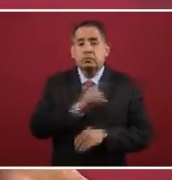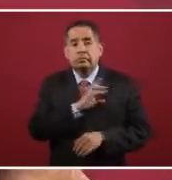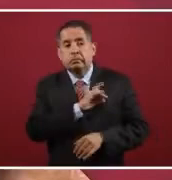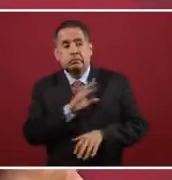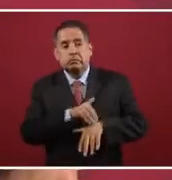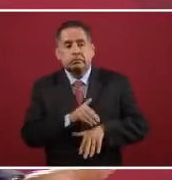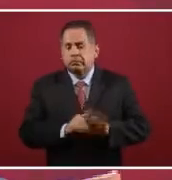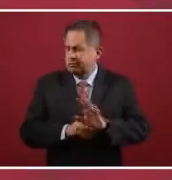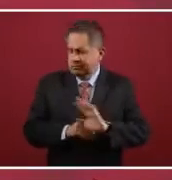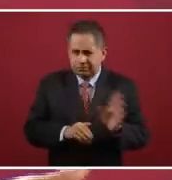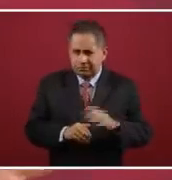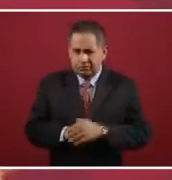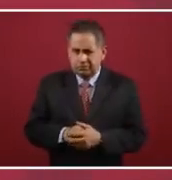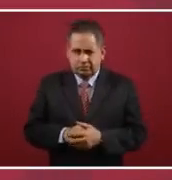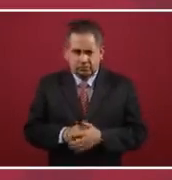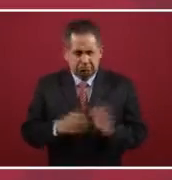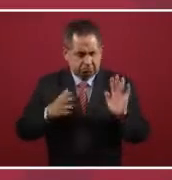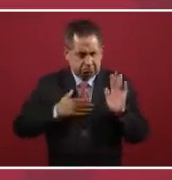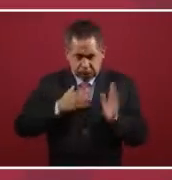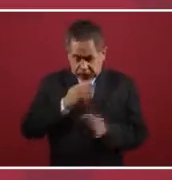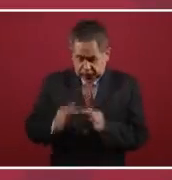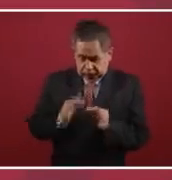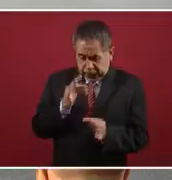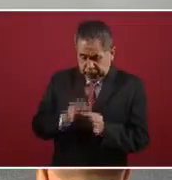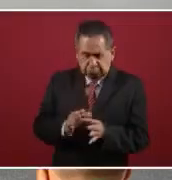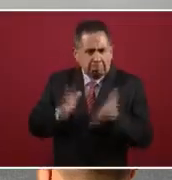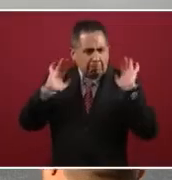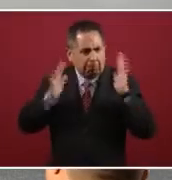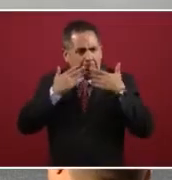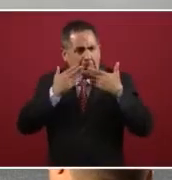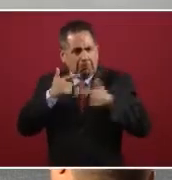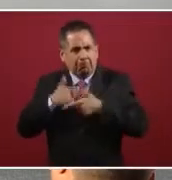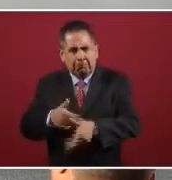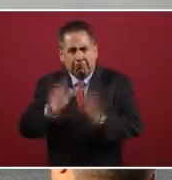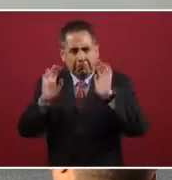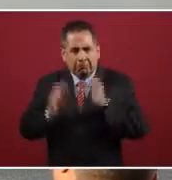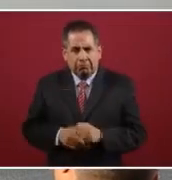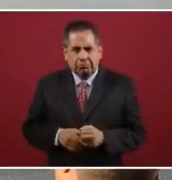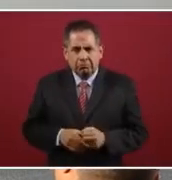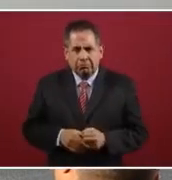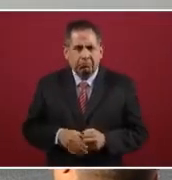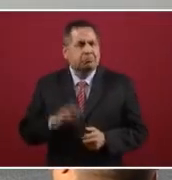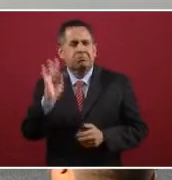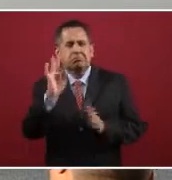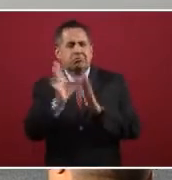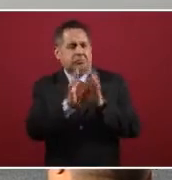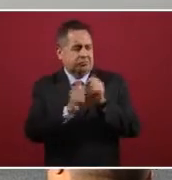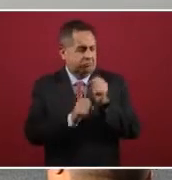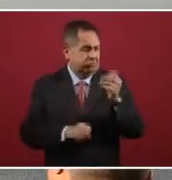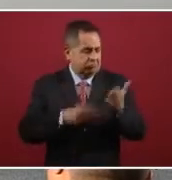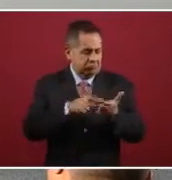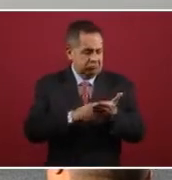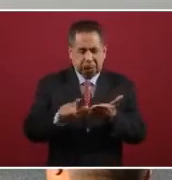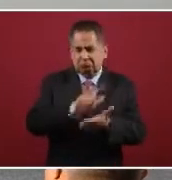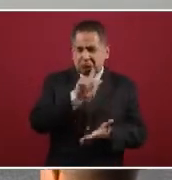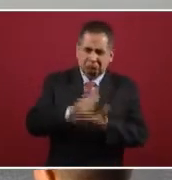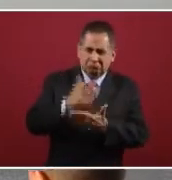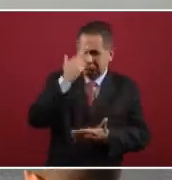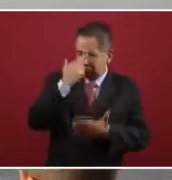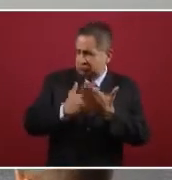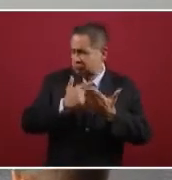Además, el que nada debe, nada teme. Pueden decir ahí en la Constitución que es delito grave